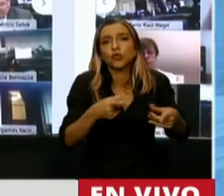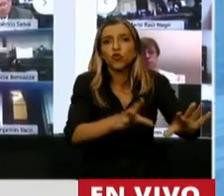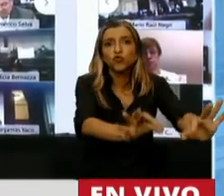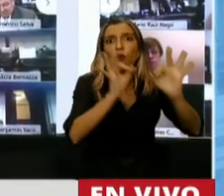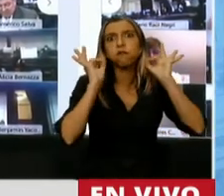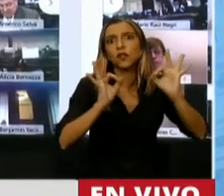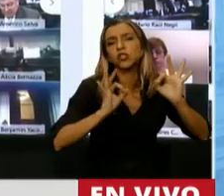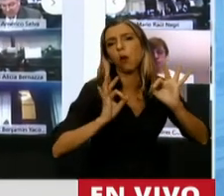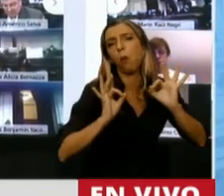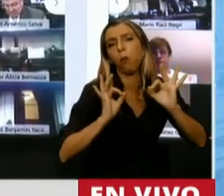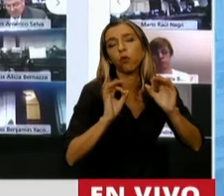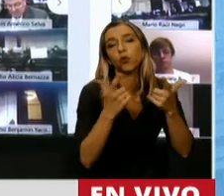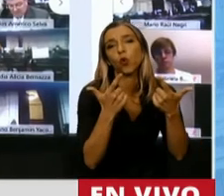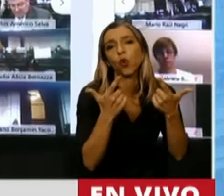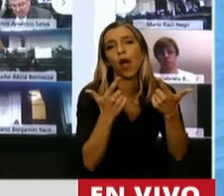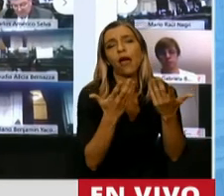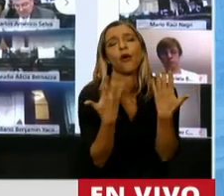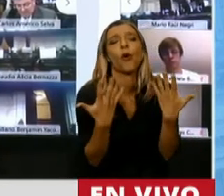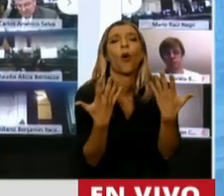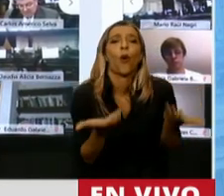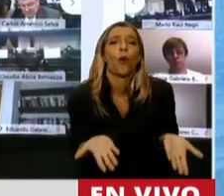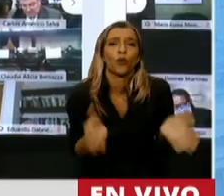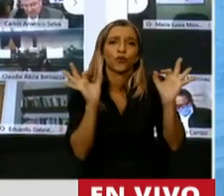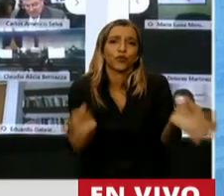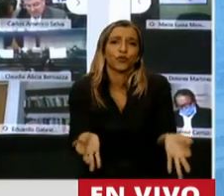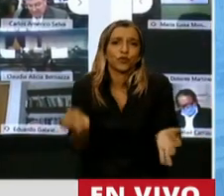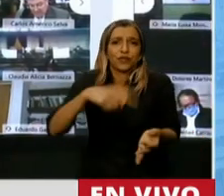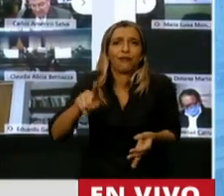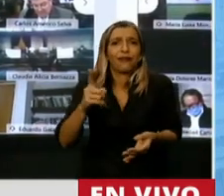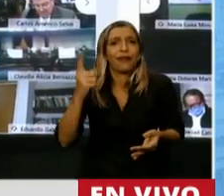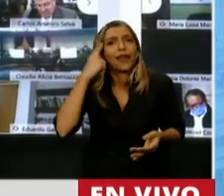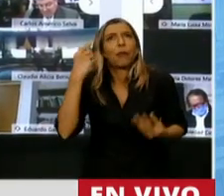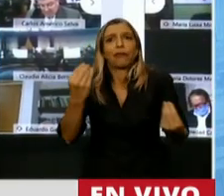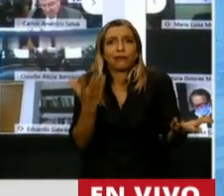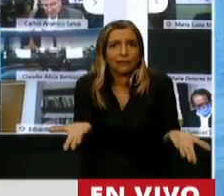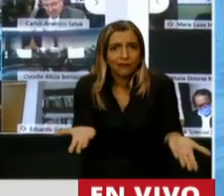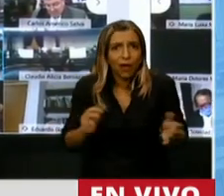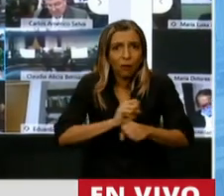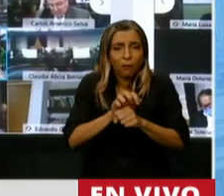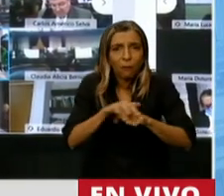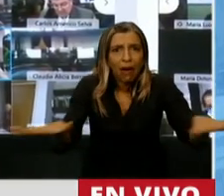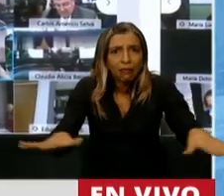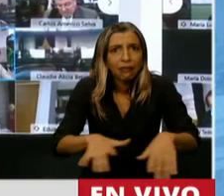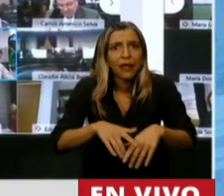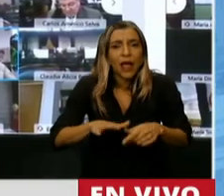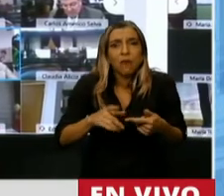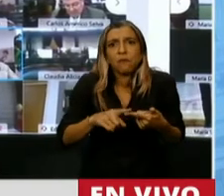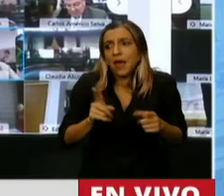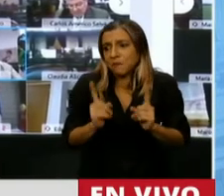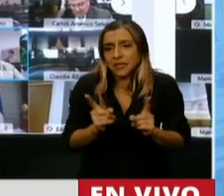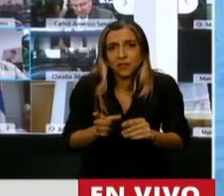diputado pero que esperábamos luego de la pandemia y que recién planteábamos sobre el gobierno